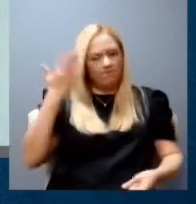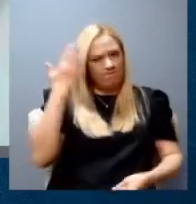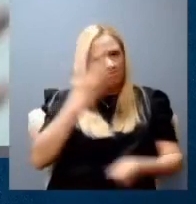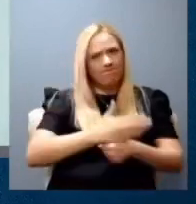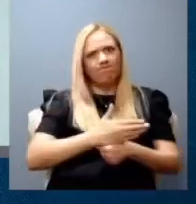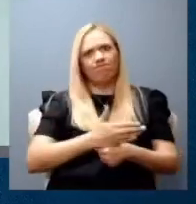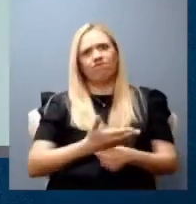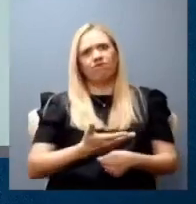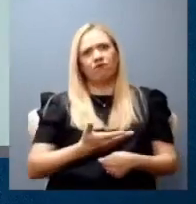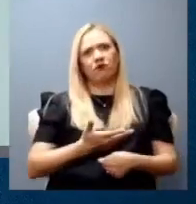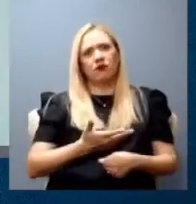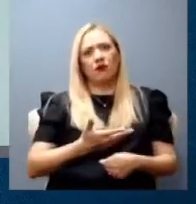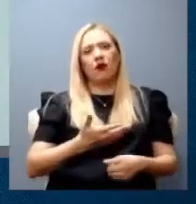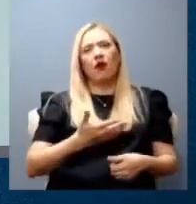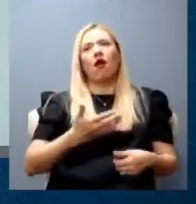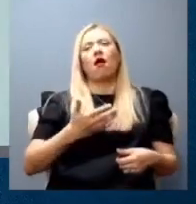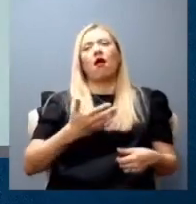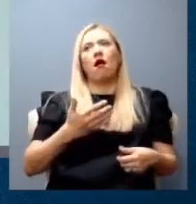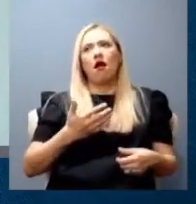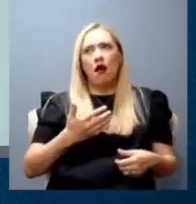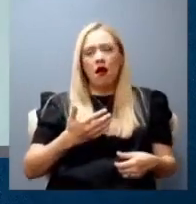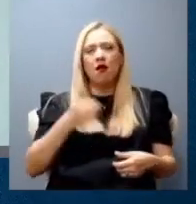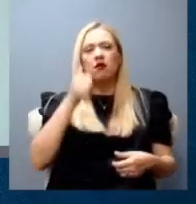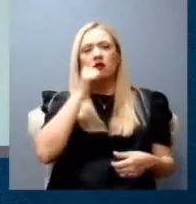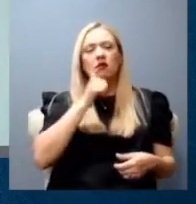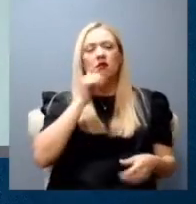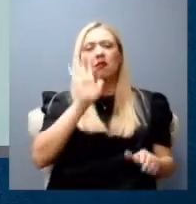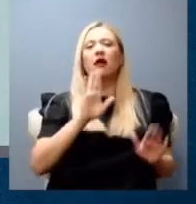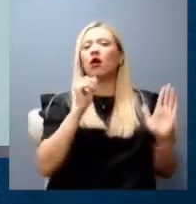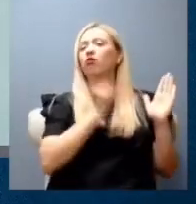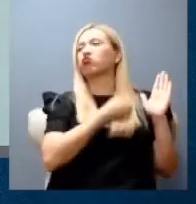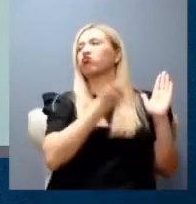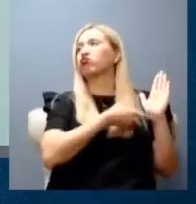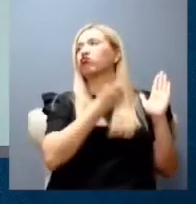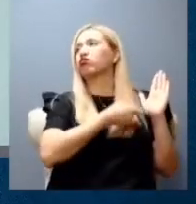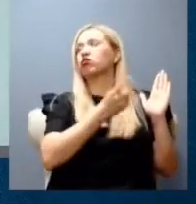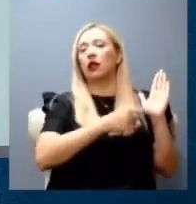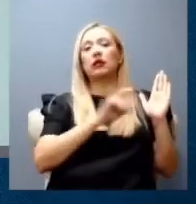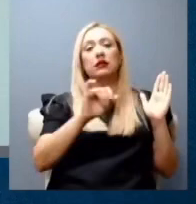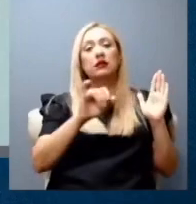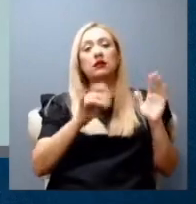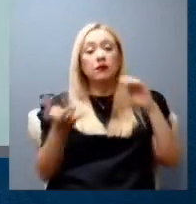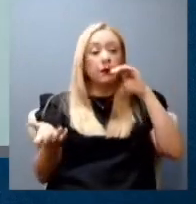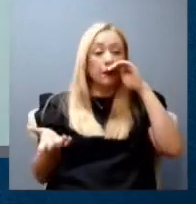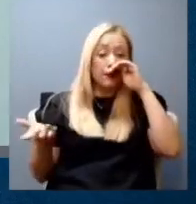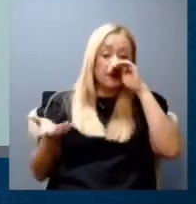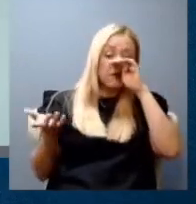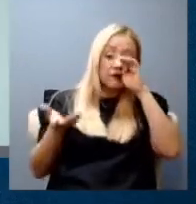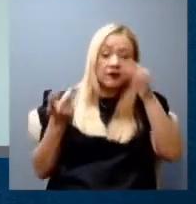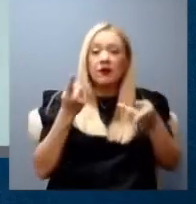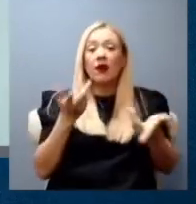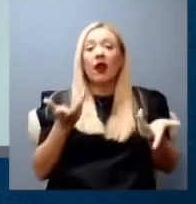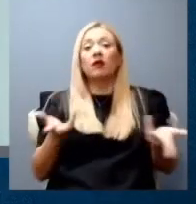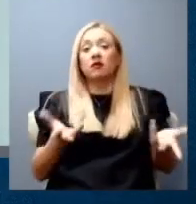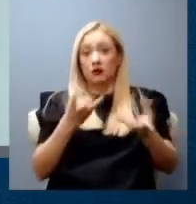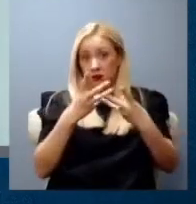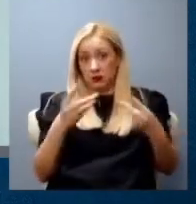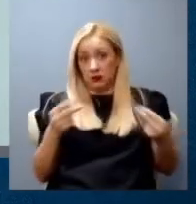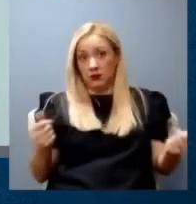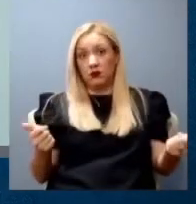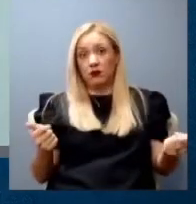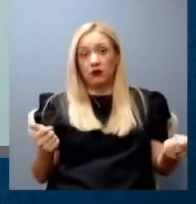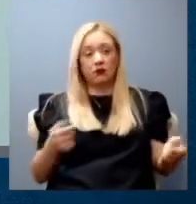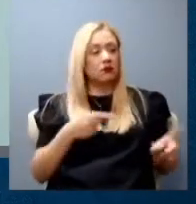también toda una idea, porque pareciera, y iniciando también con la pregunta que hacías, pareciera a veces que se le deja a la